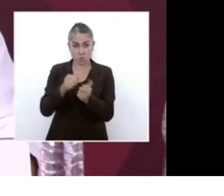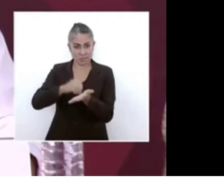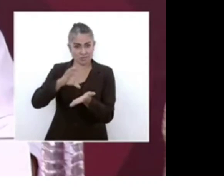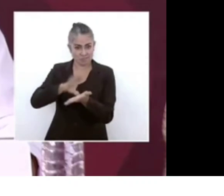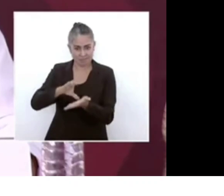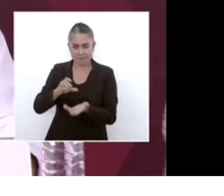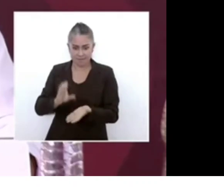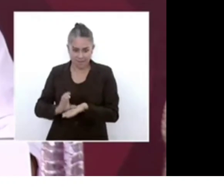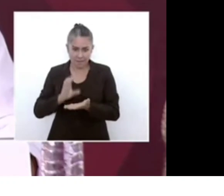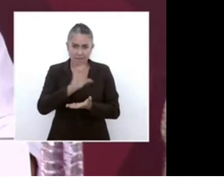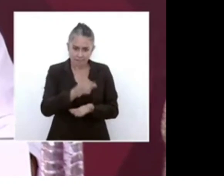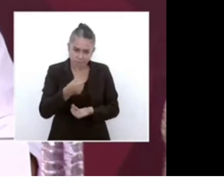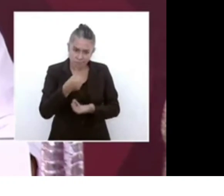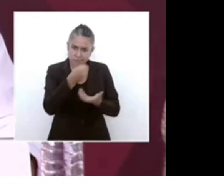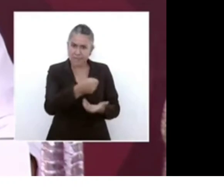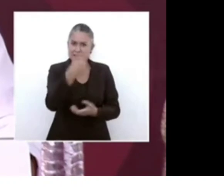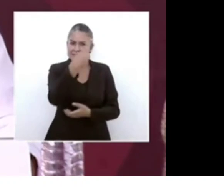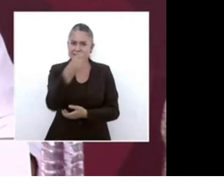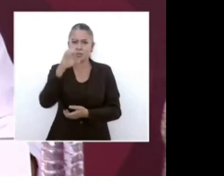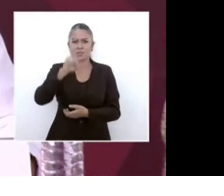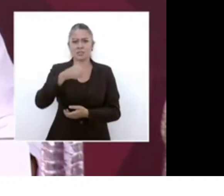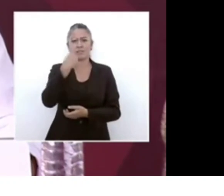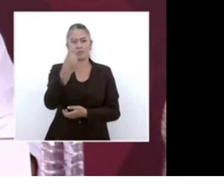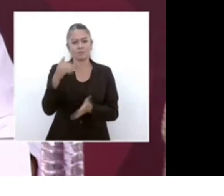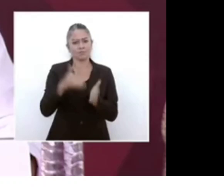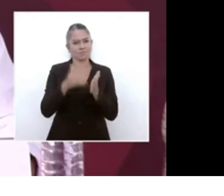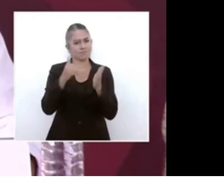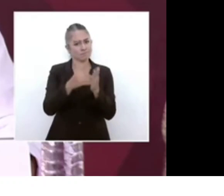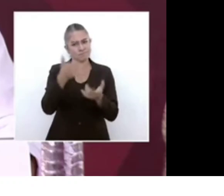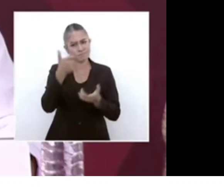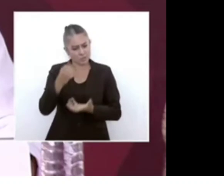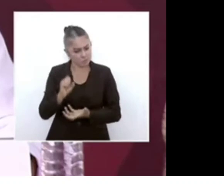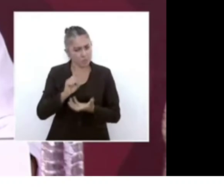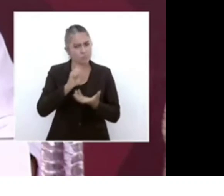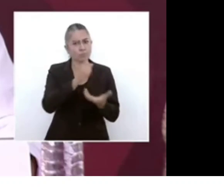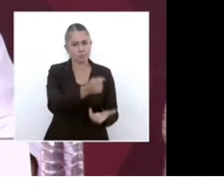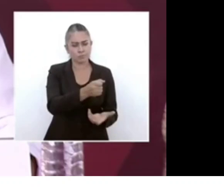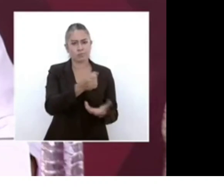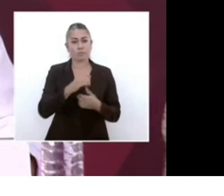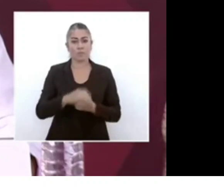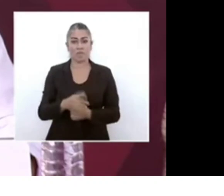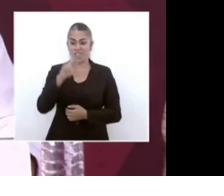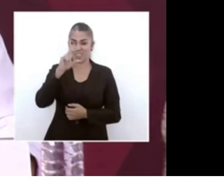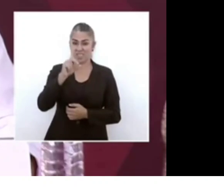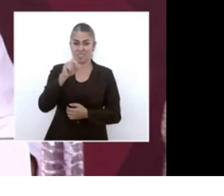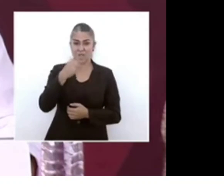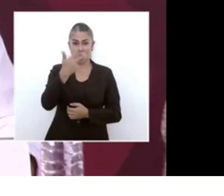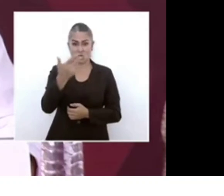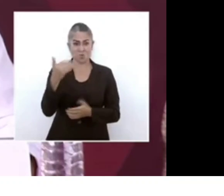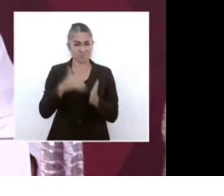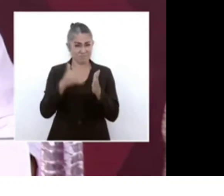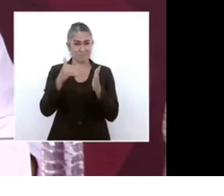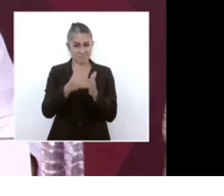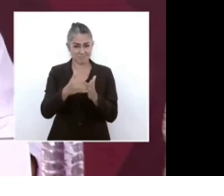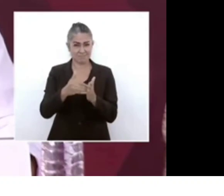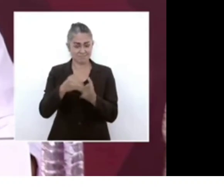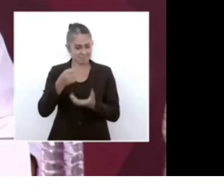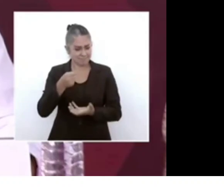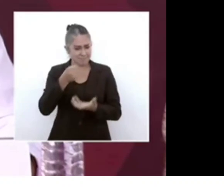una inversión de 161 millones de pesos. 38 millones de pesos se aplican este año en apoyos